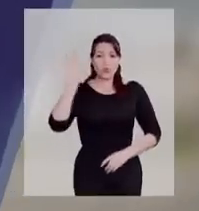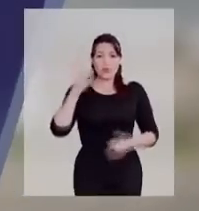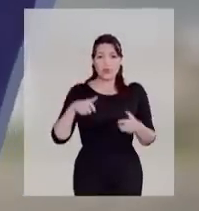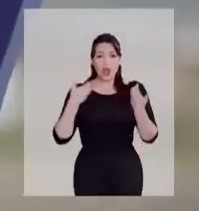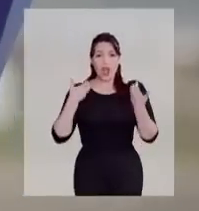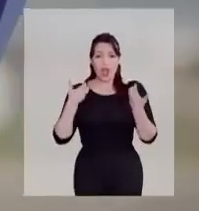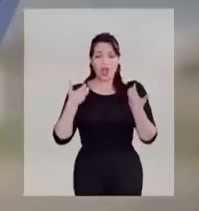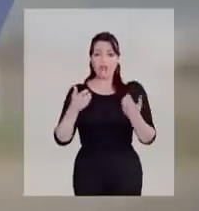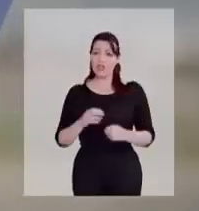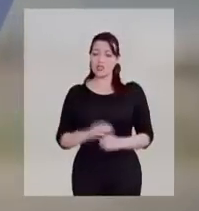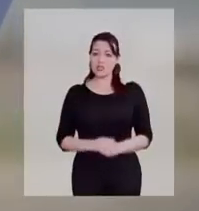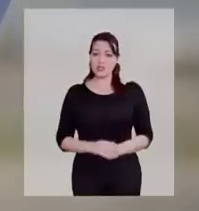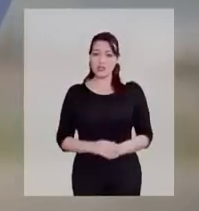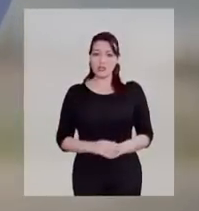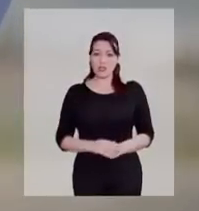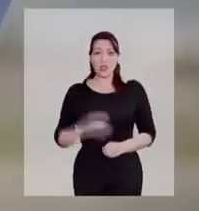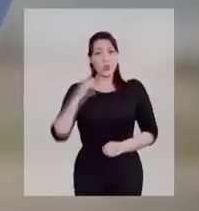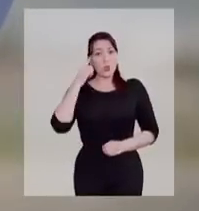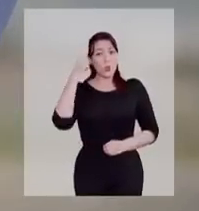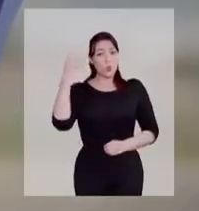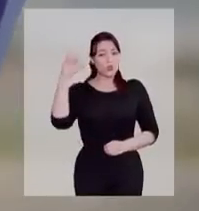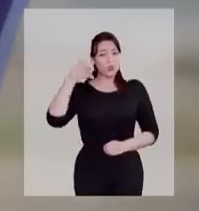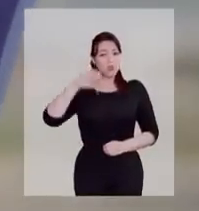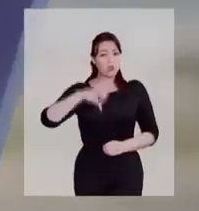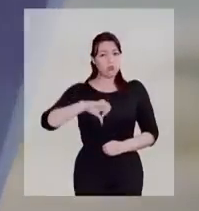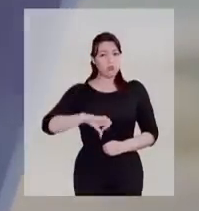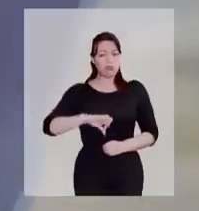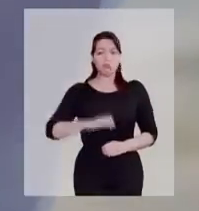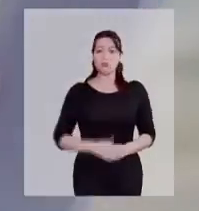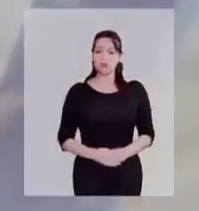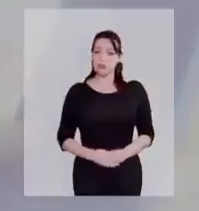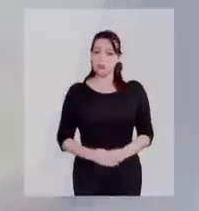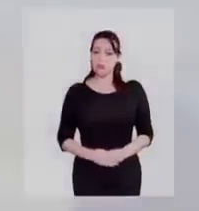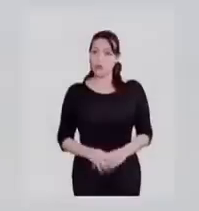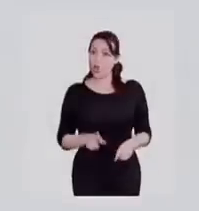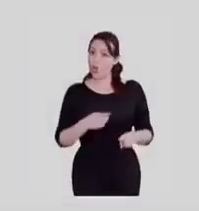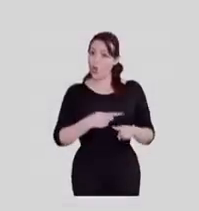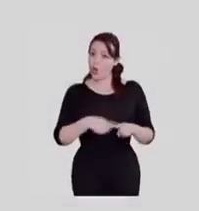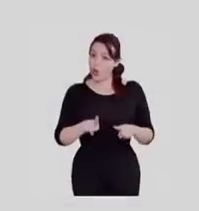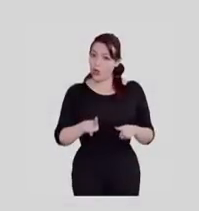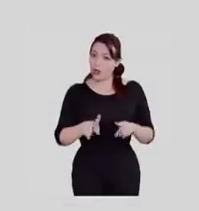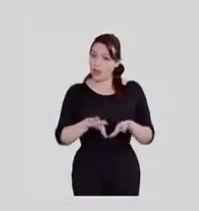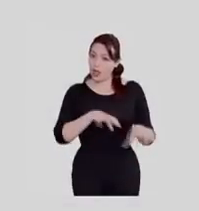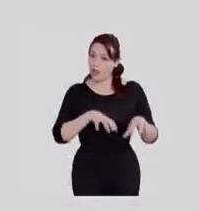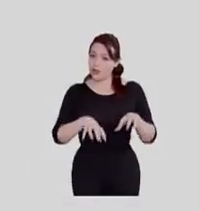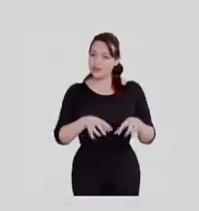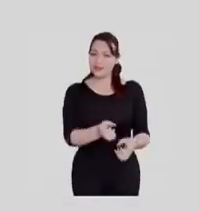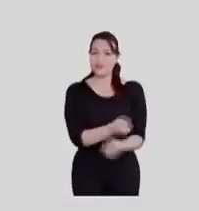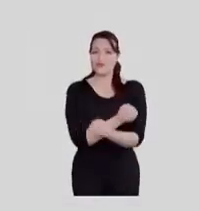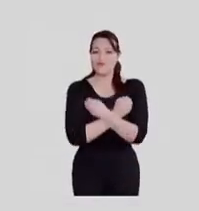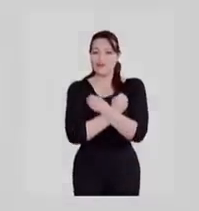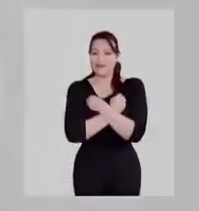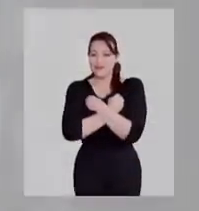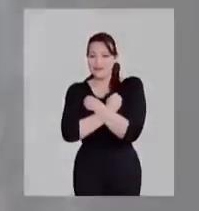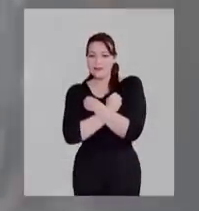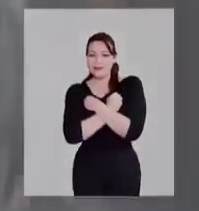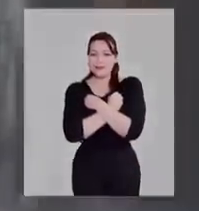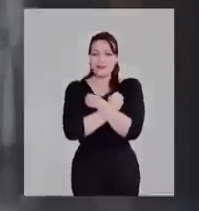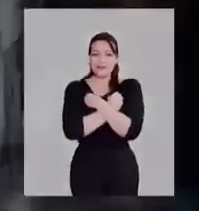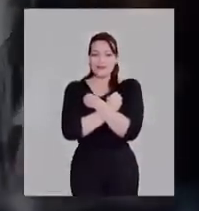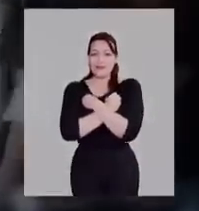sueño escrito con rabia es una pesadilla. Otra cosa es el amor.